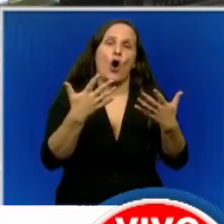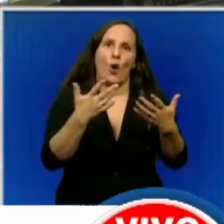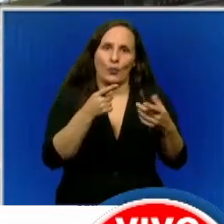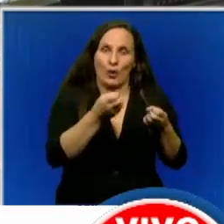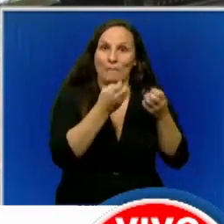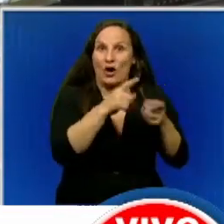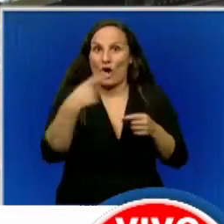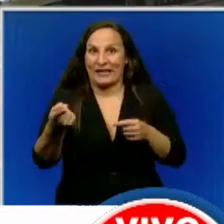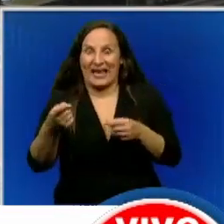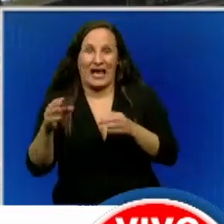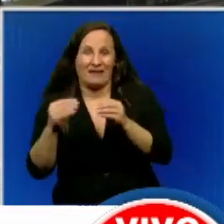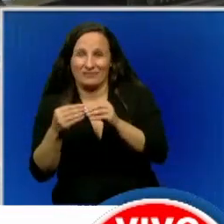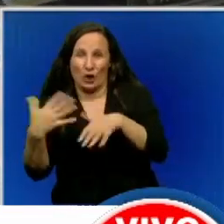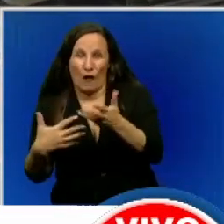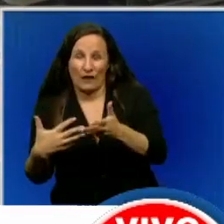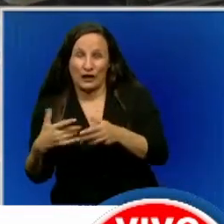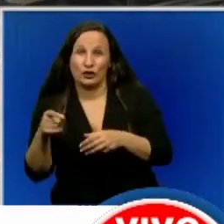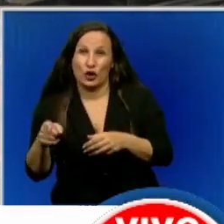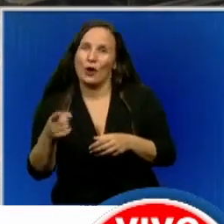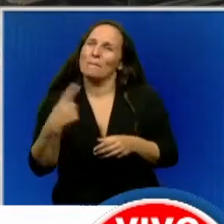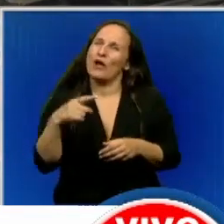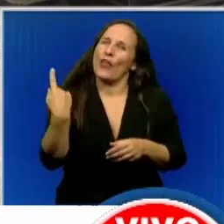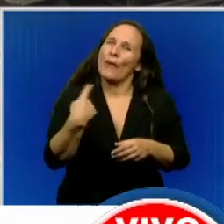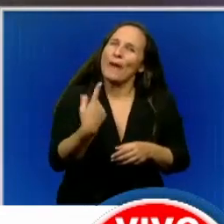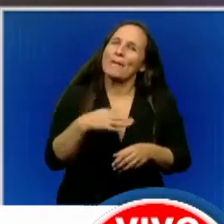pero nos acostumbremos a tener acuerdos óptimos porque eso es lo que lo merecen los